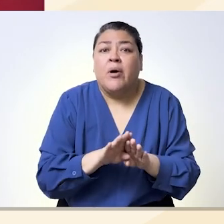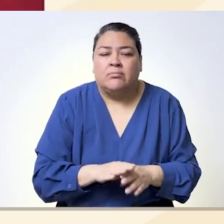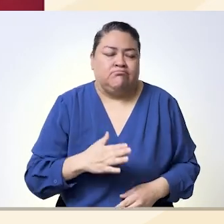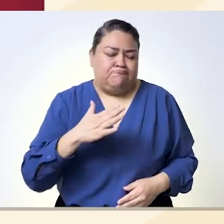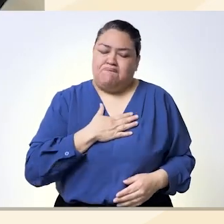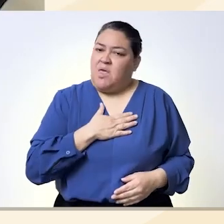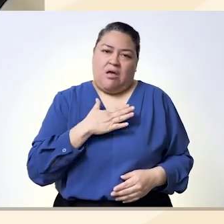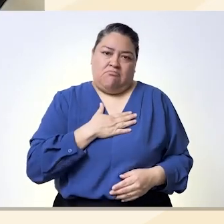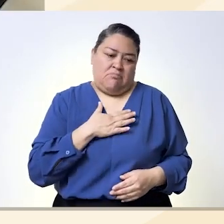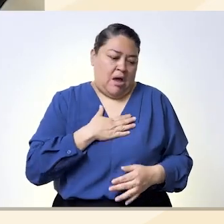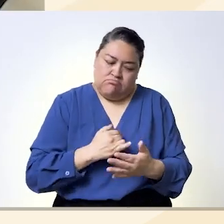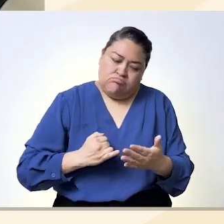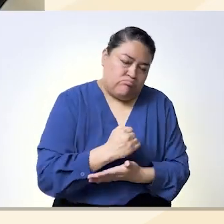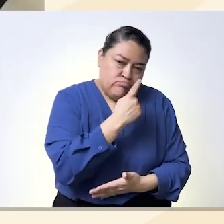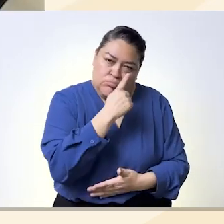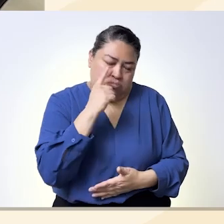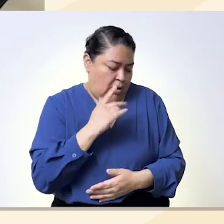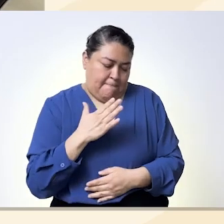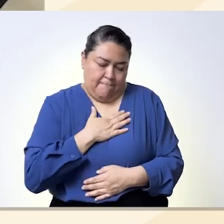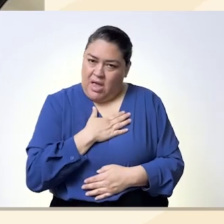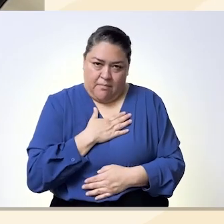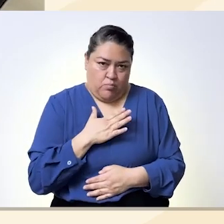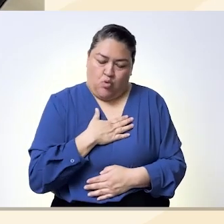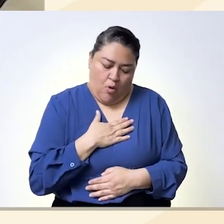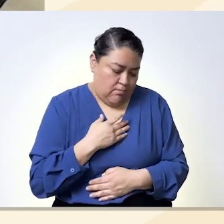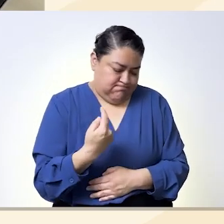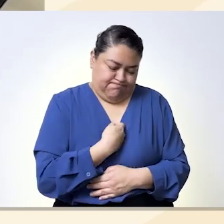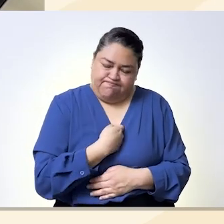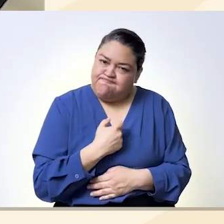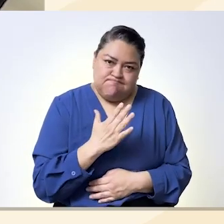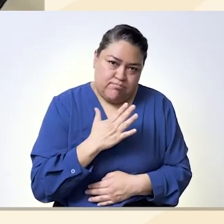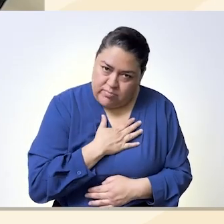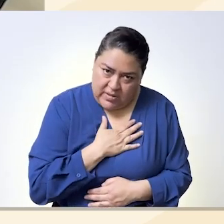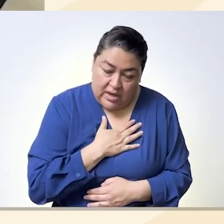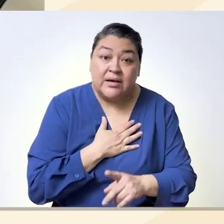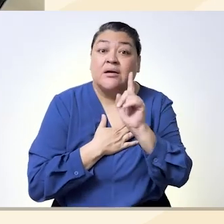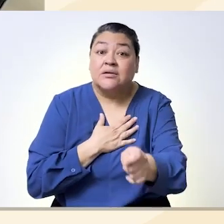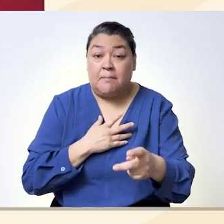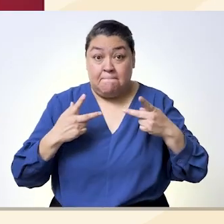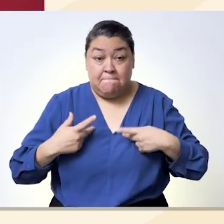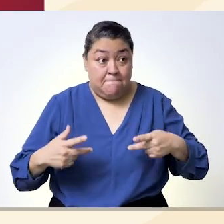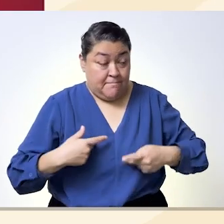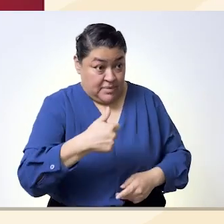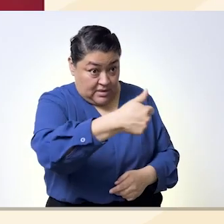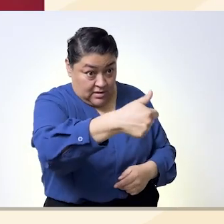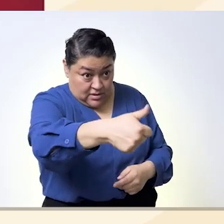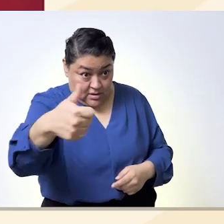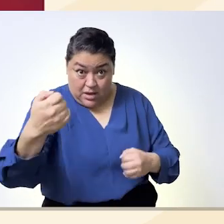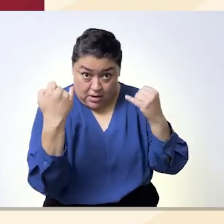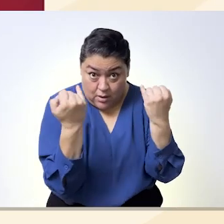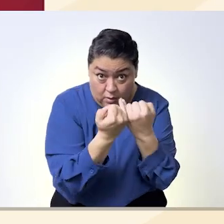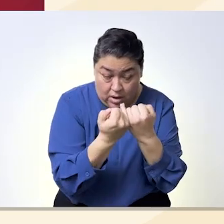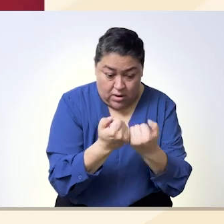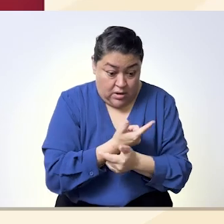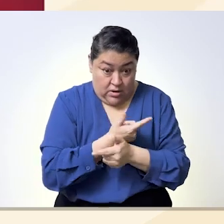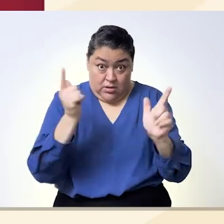ser, bueno, pues en mis propios términos también, y creo que ahí suceden cosas importantes, pero me queda muy claro que no todas las personas tienen